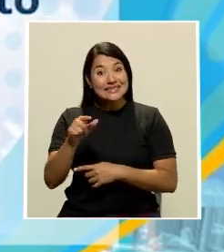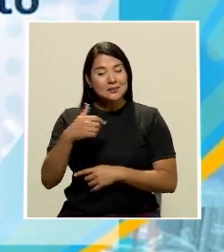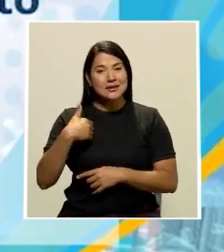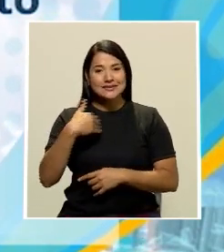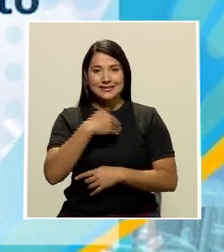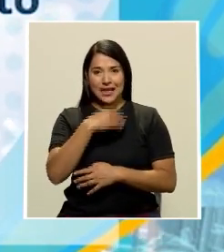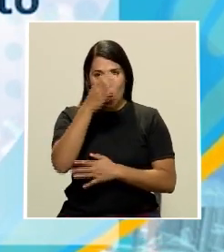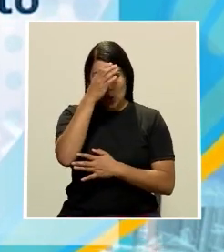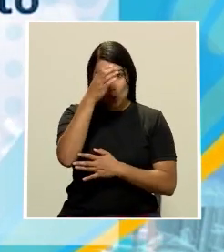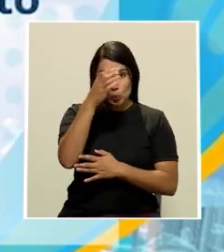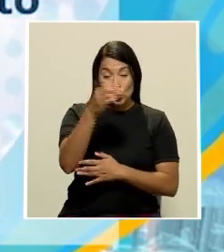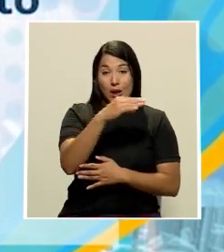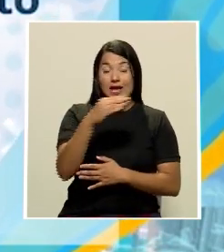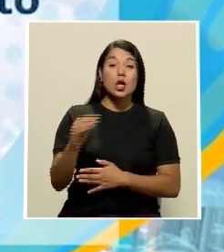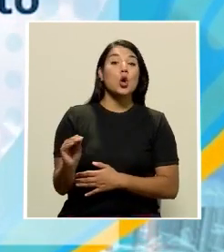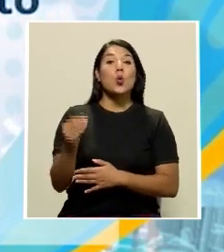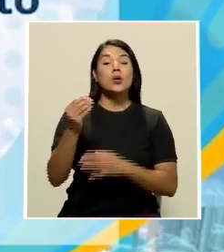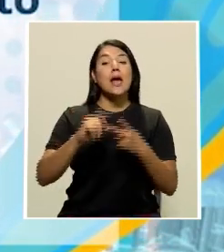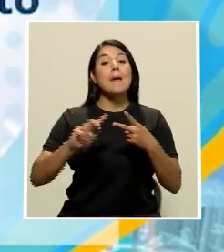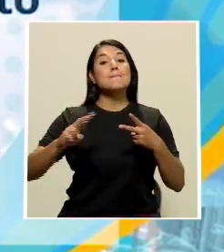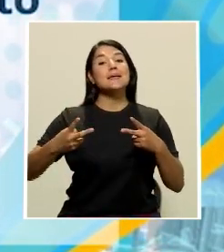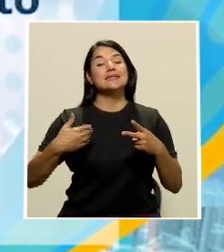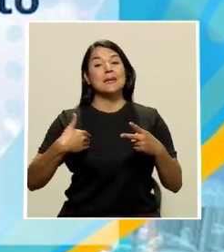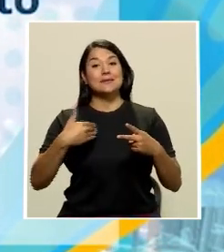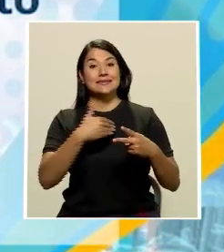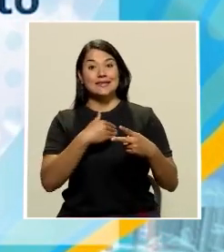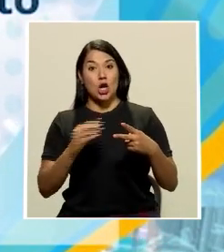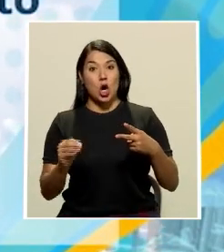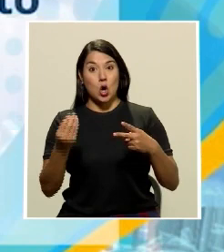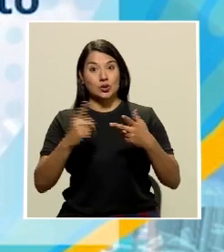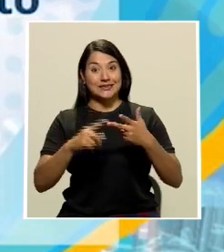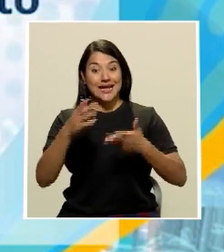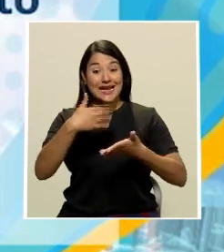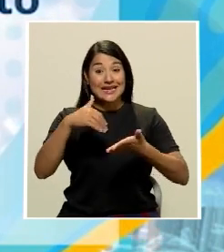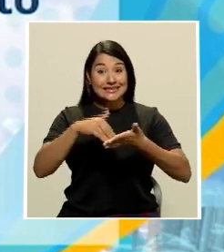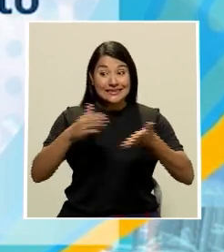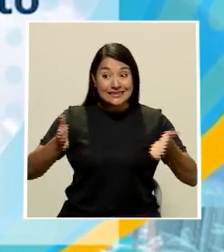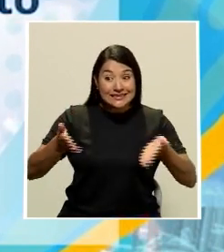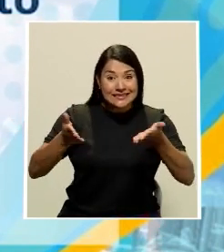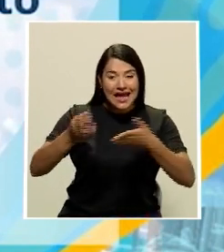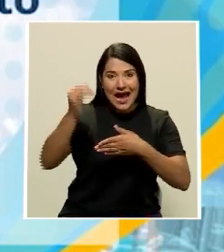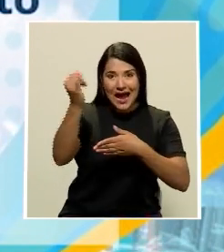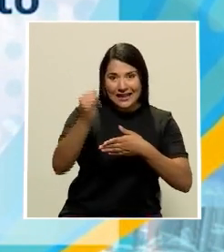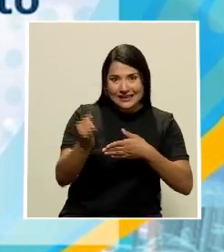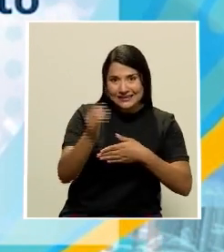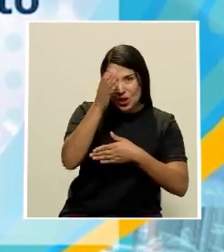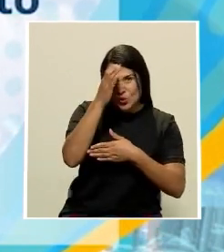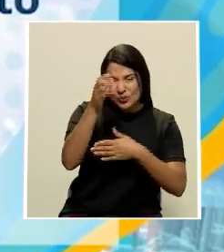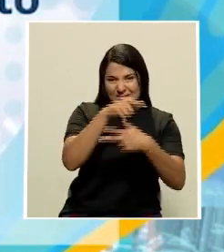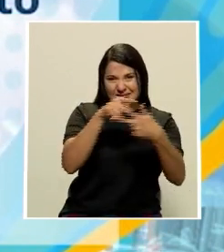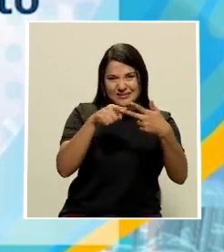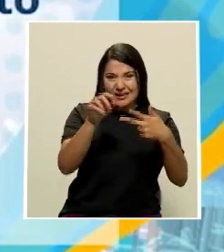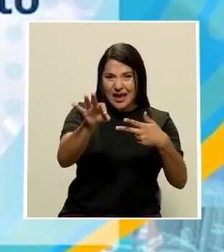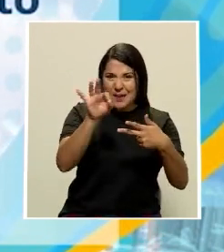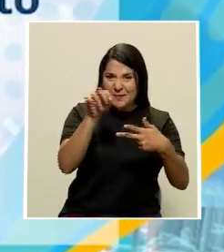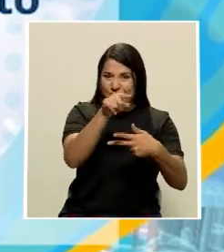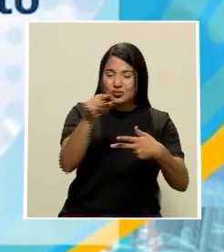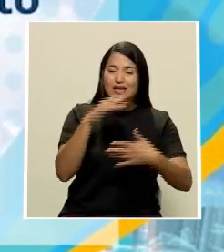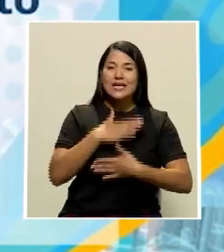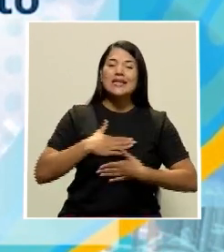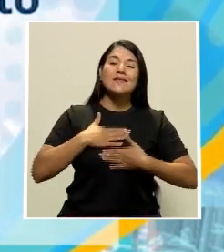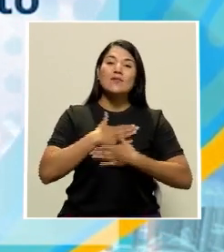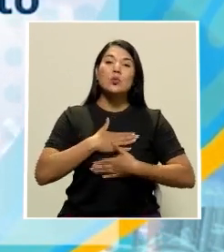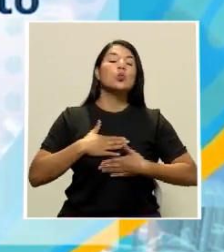Ministerio de Cultura y Juventud, el Viceministerio de Juventud y el Centro de Promoción Artística y Cultural lo invitan a disfrutar de la